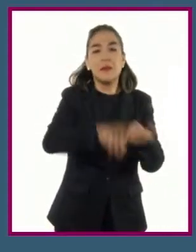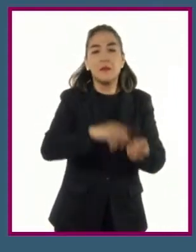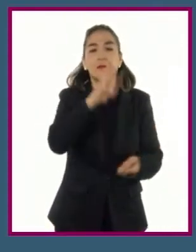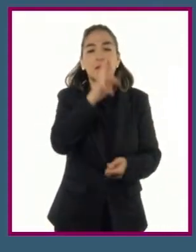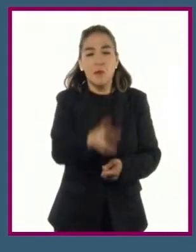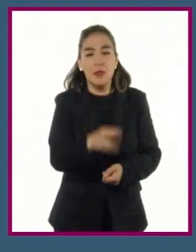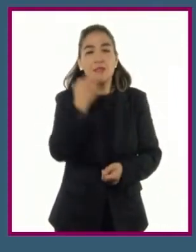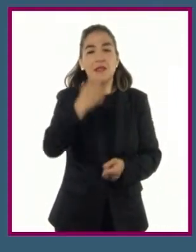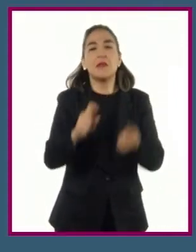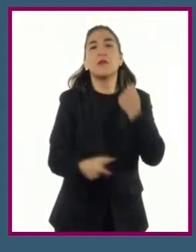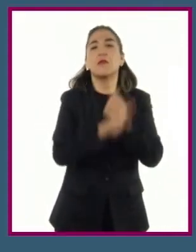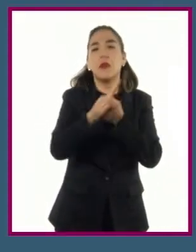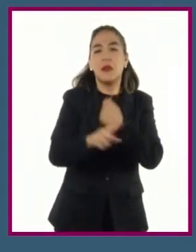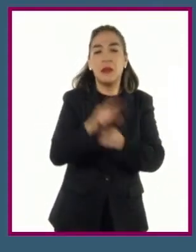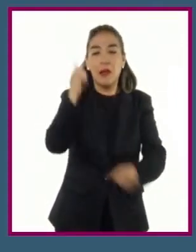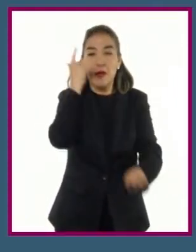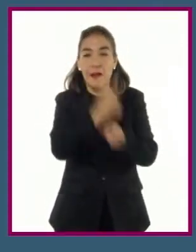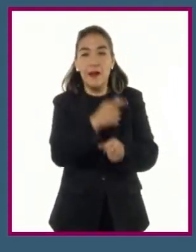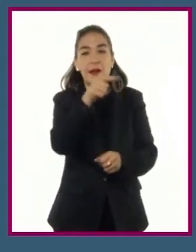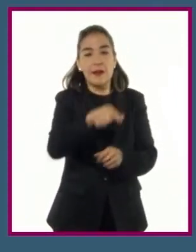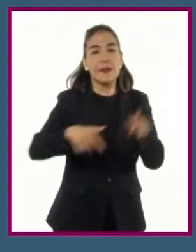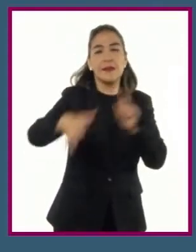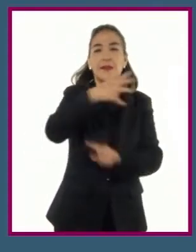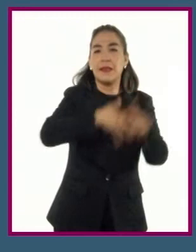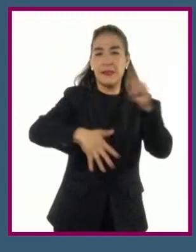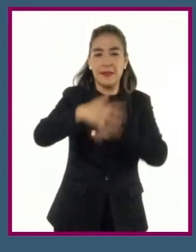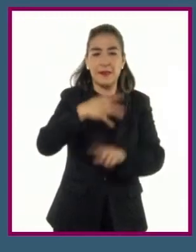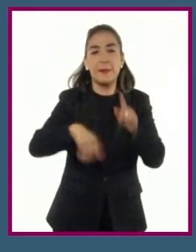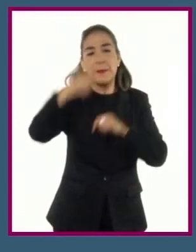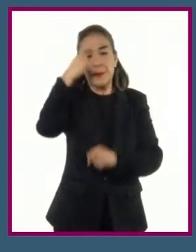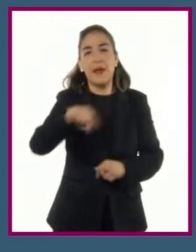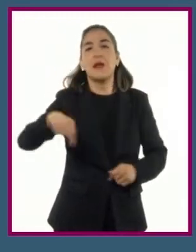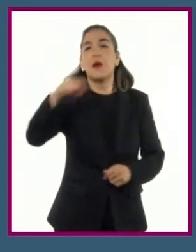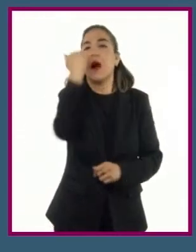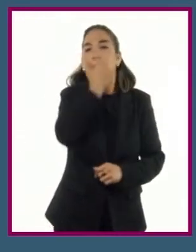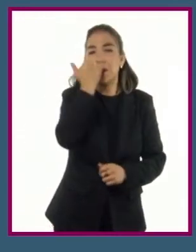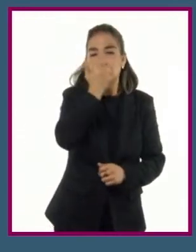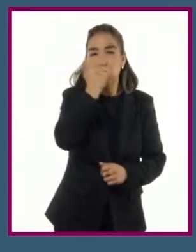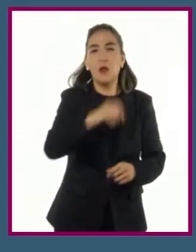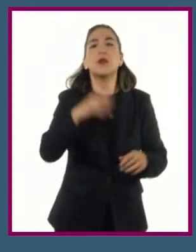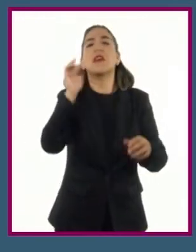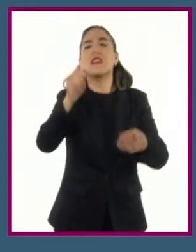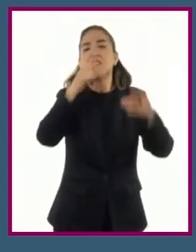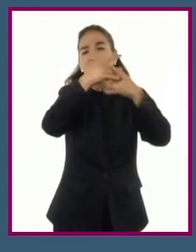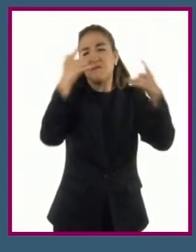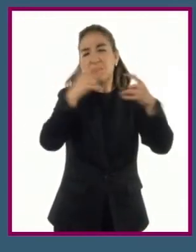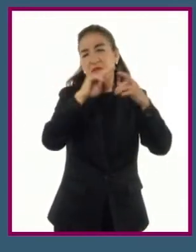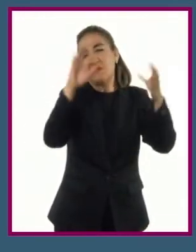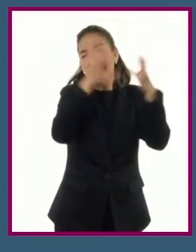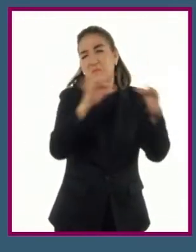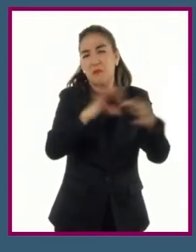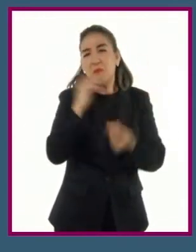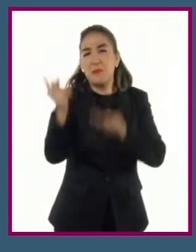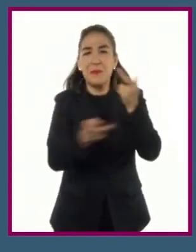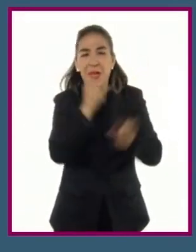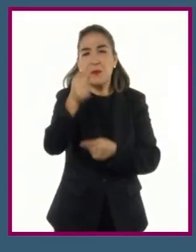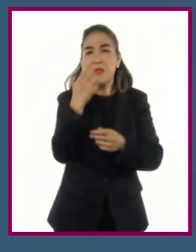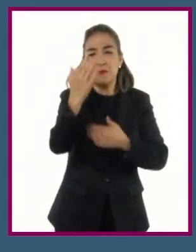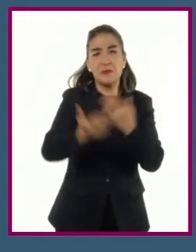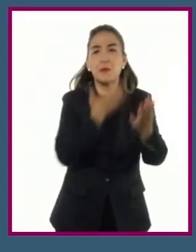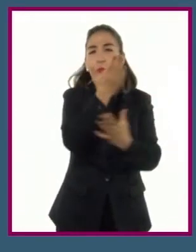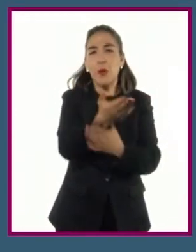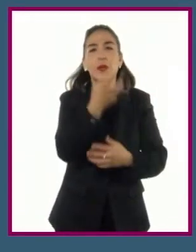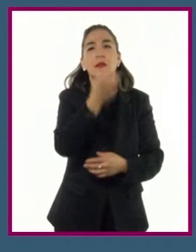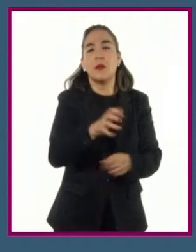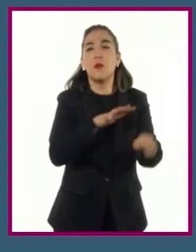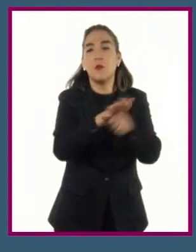resolver una situación detectada en el contexto de las y los alumnos. Los cuestionamientos que pueden proponer en este tipo de